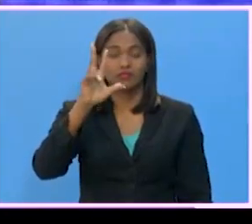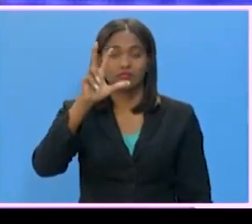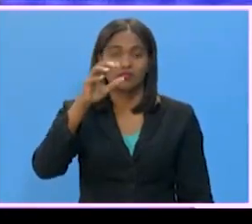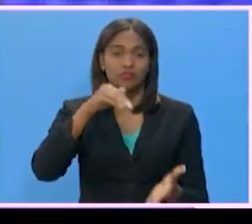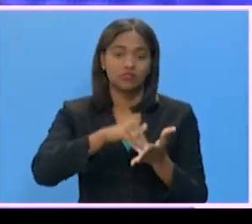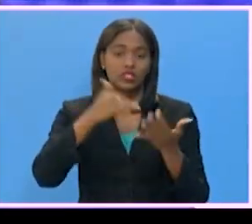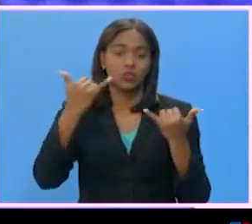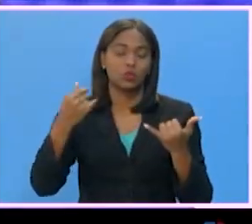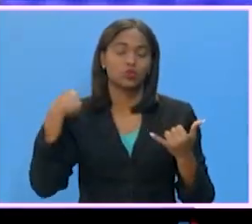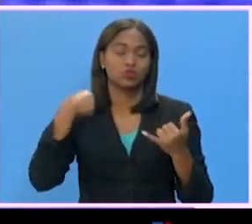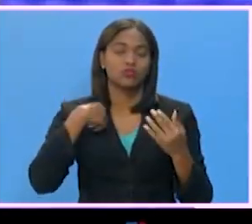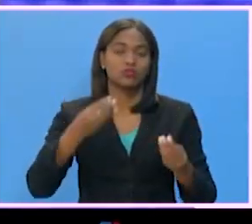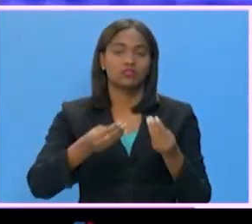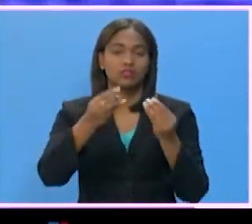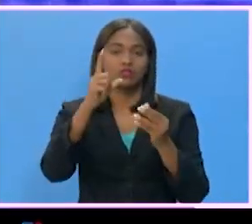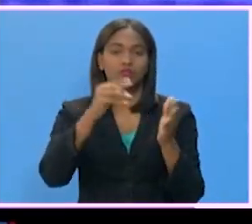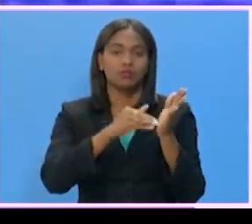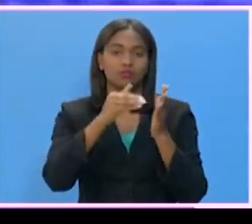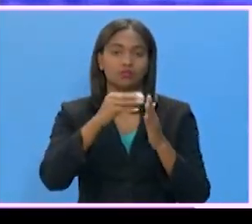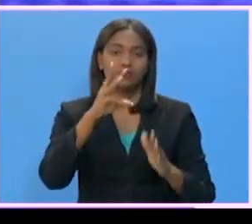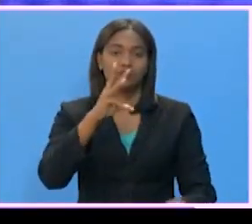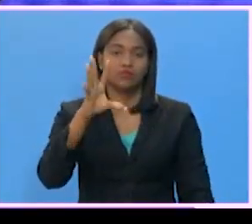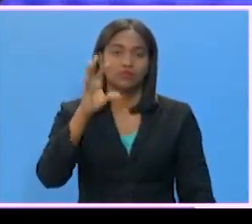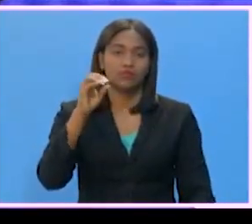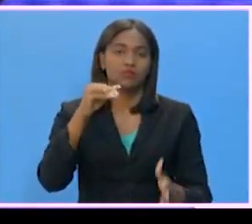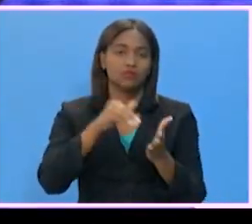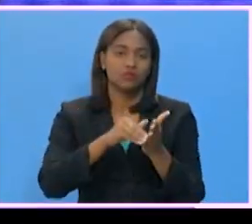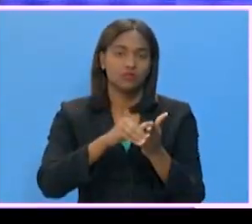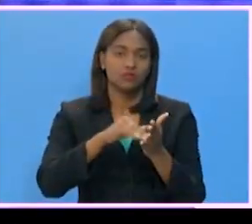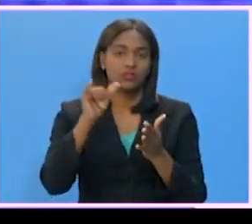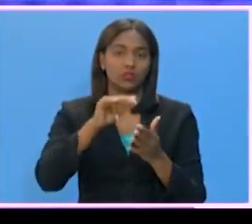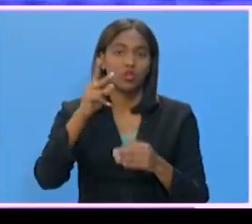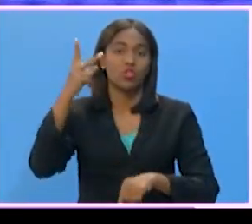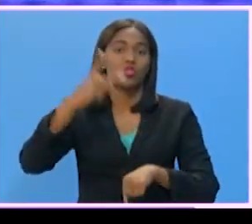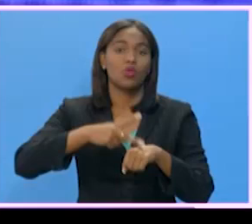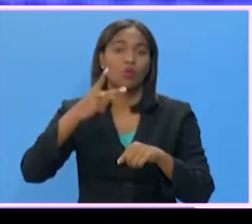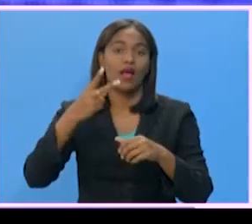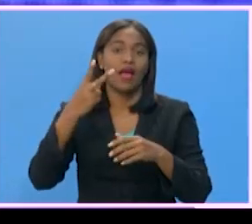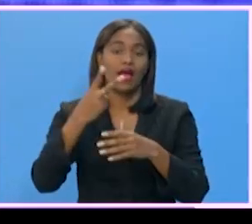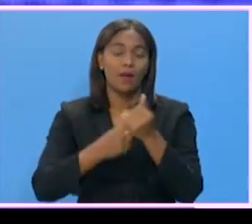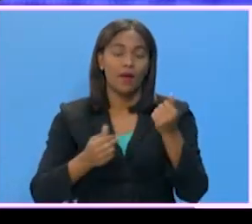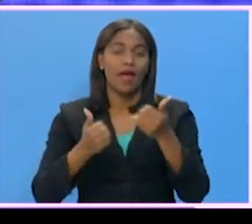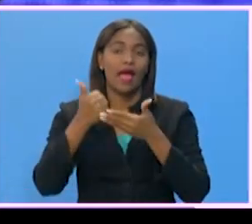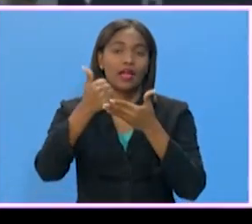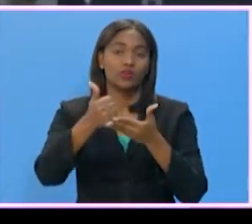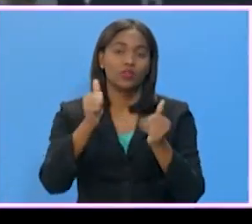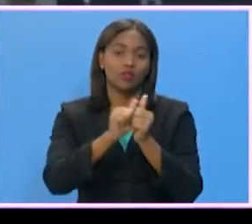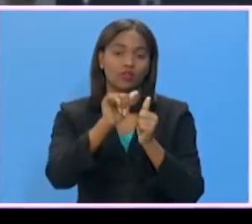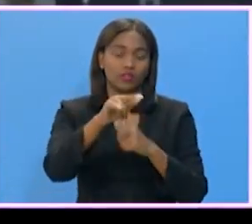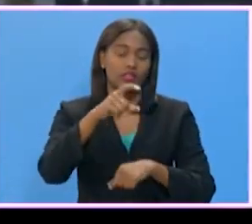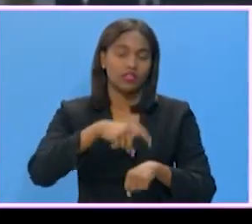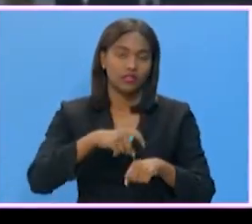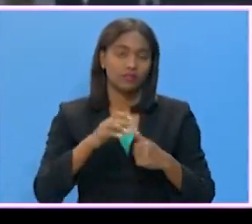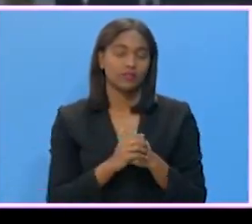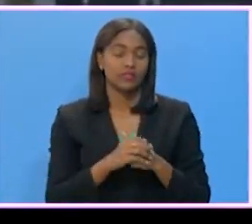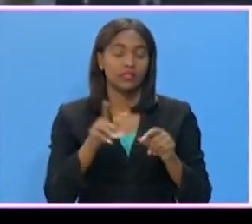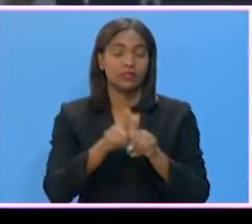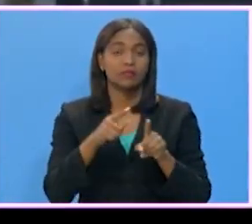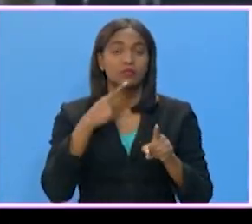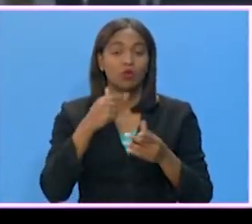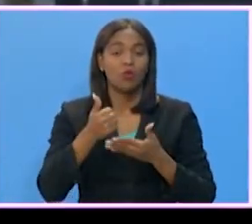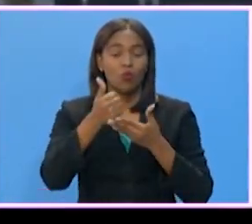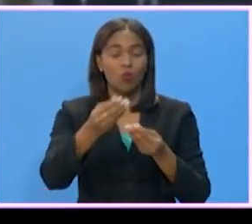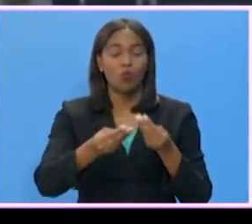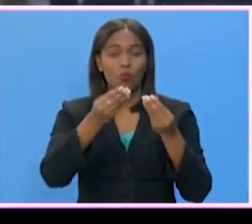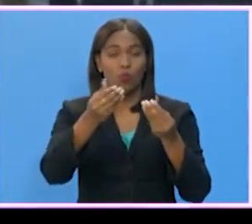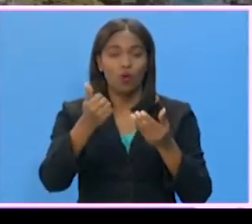830.000, hoy le estamos dando a 1.650.000 y el doble de la ayuda directa que se le daba en su momento. Definió de diversa la generación